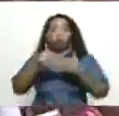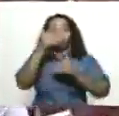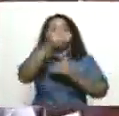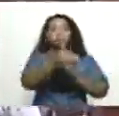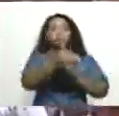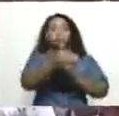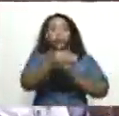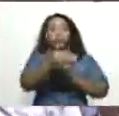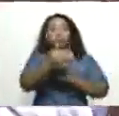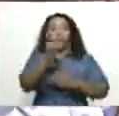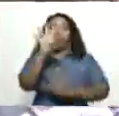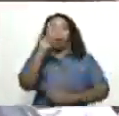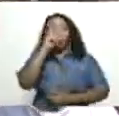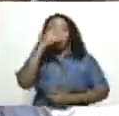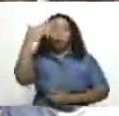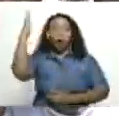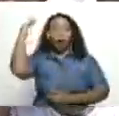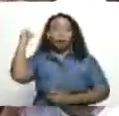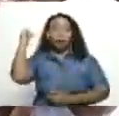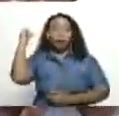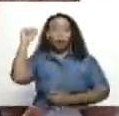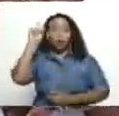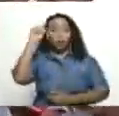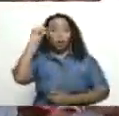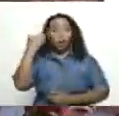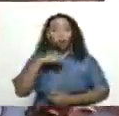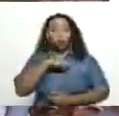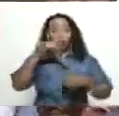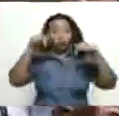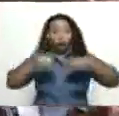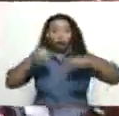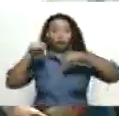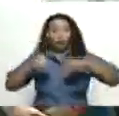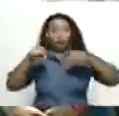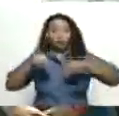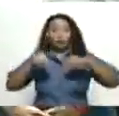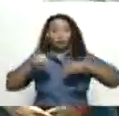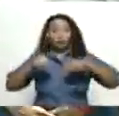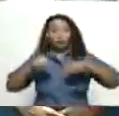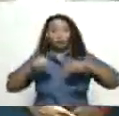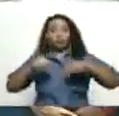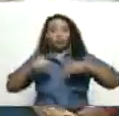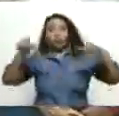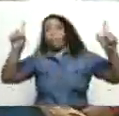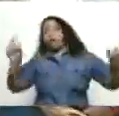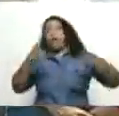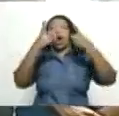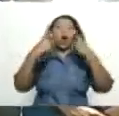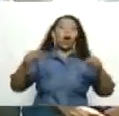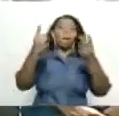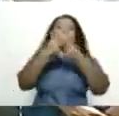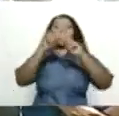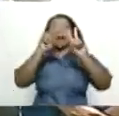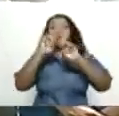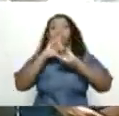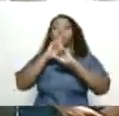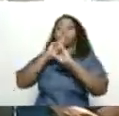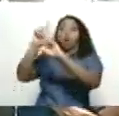Hace 4 años y un día estuvimos aquí mismo, en el concierto por la paz,